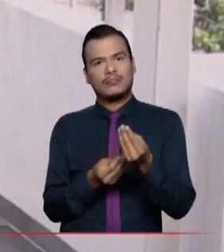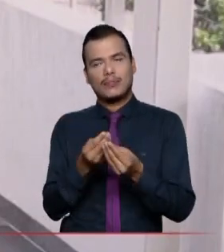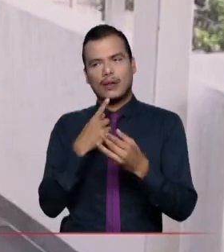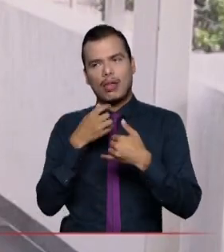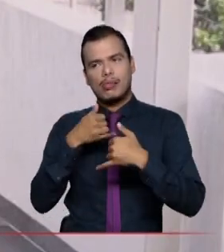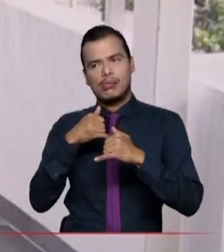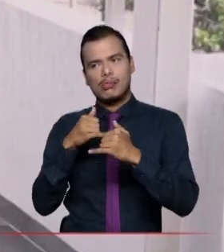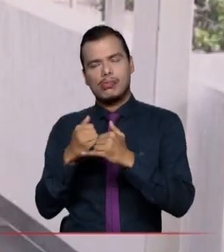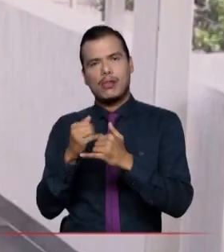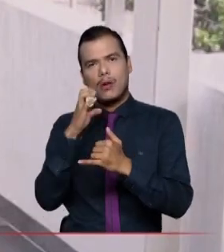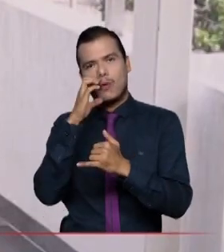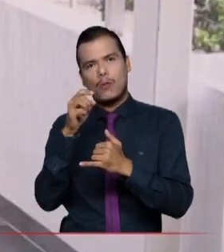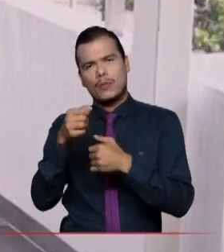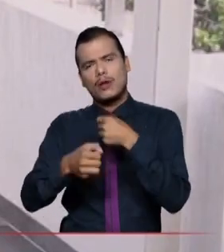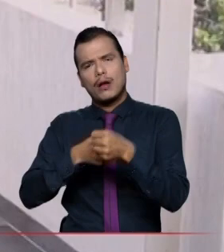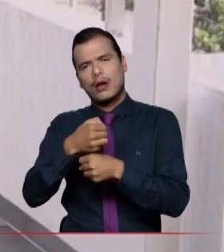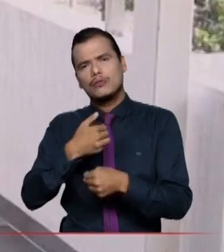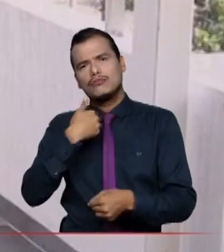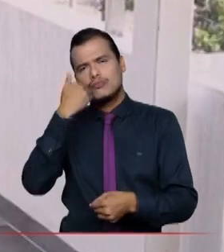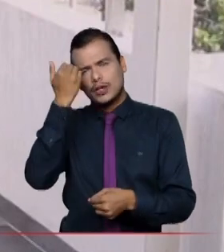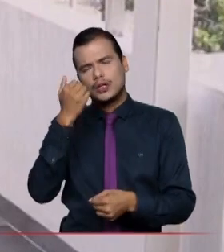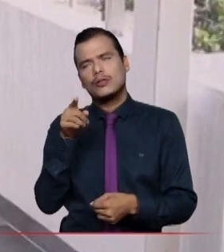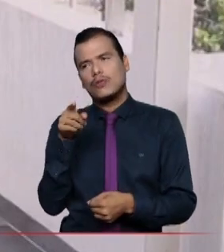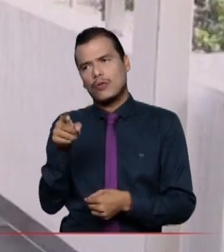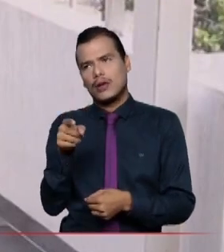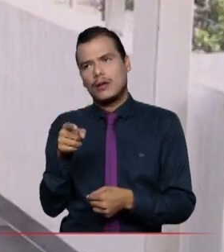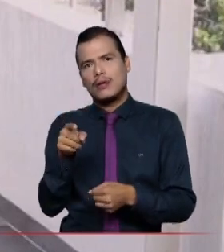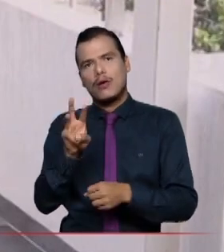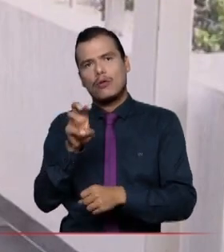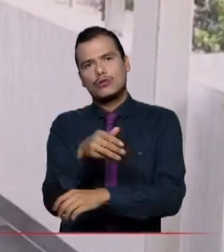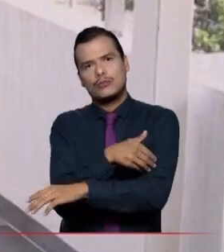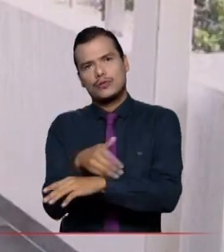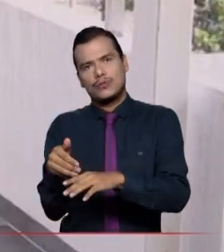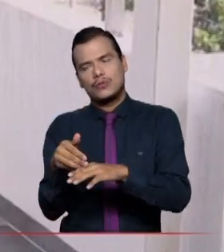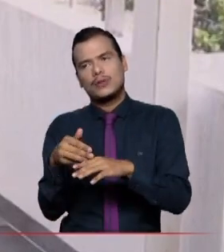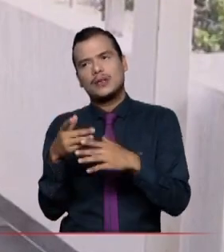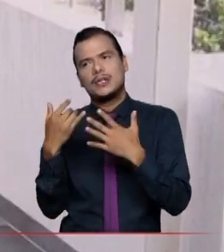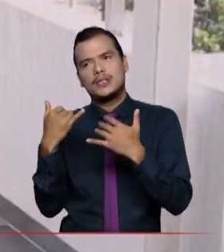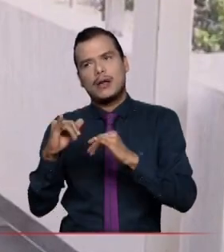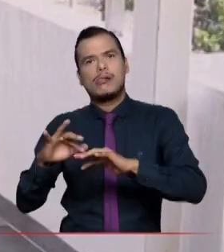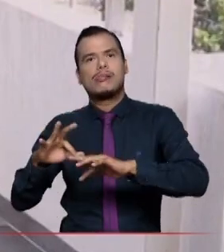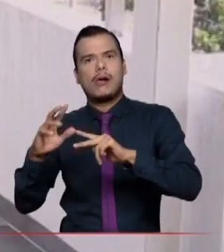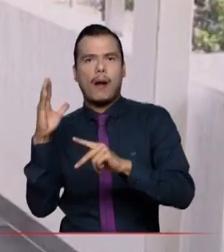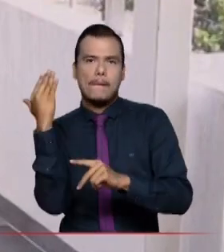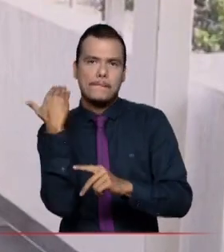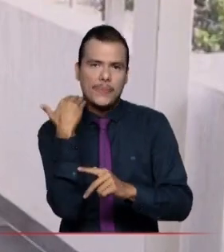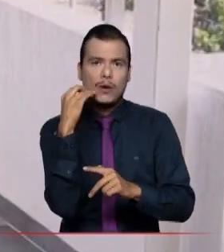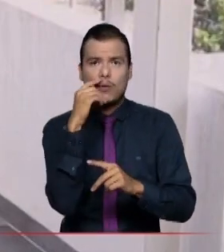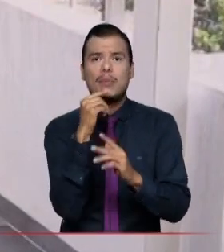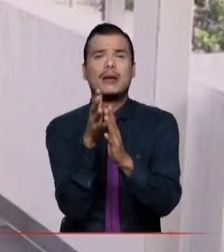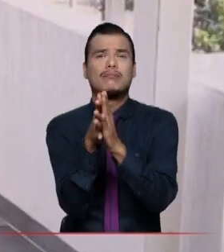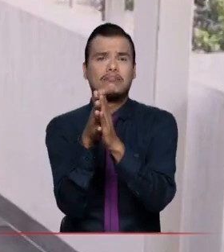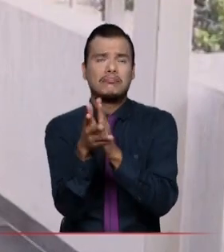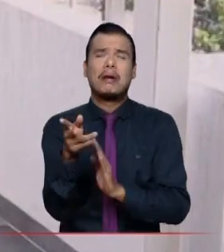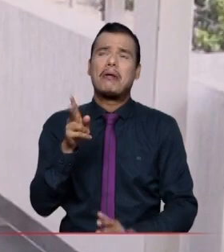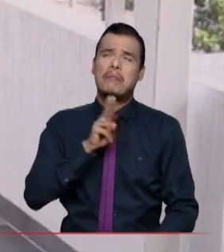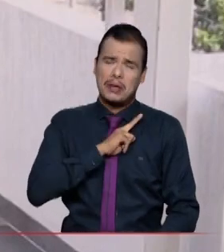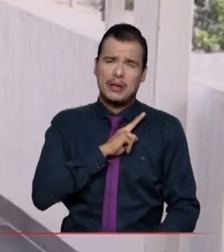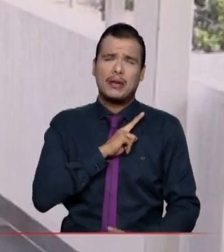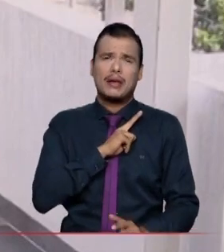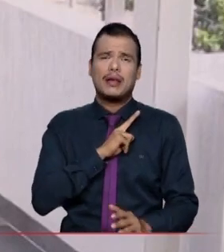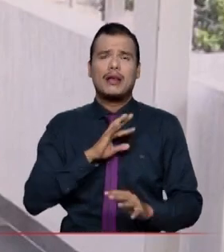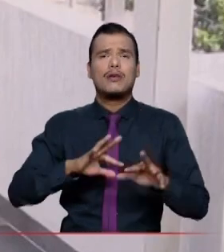millones de pesos a un hombre de la tercera edad, el cual hizo viral a través de redes sociales. Además, cuenta con antecedentes por los